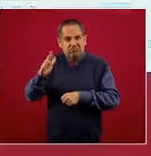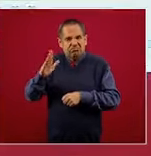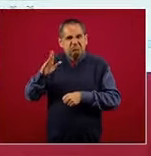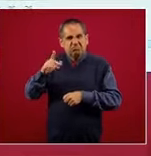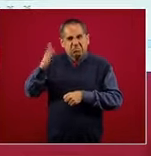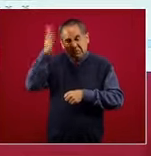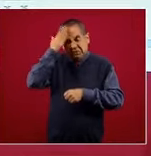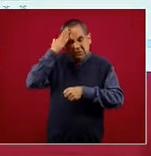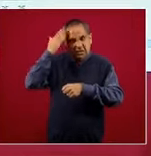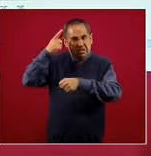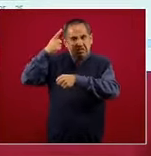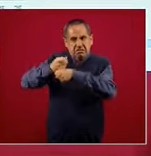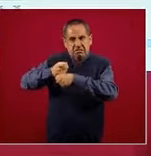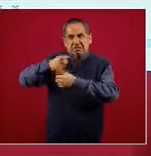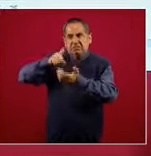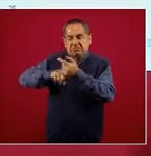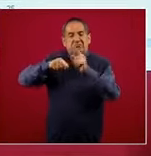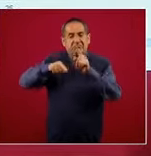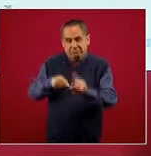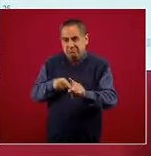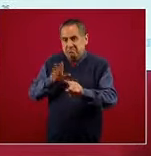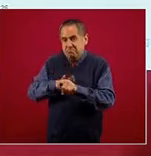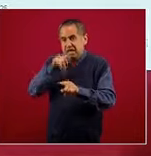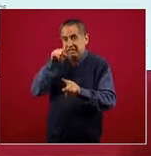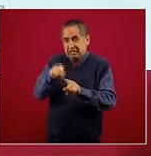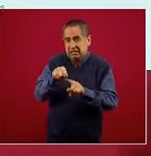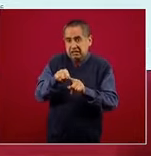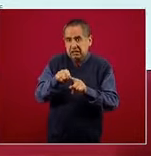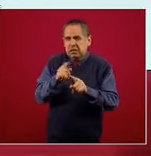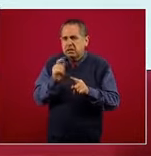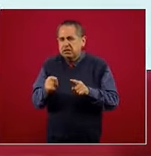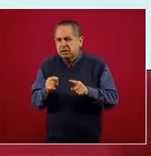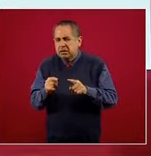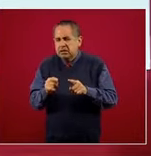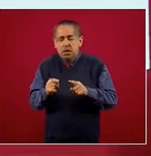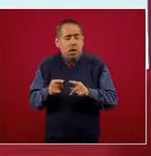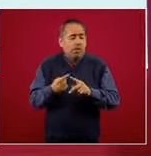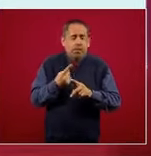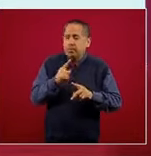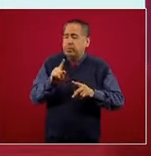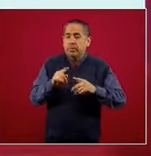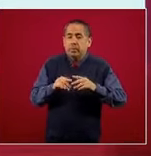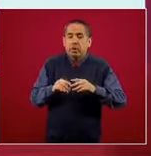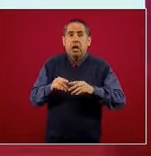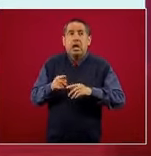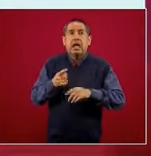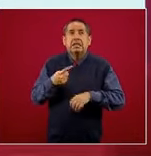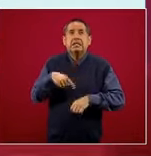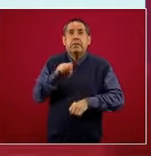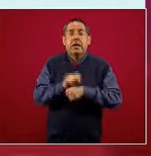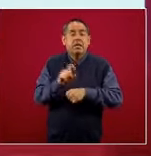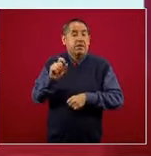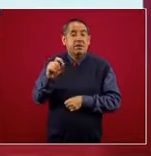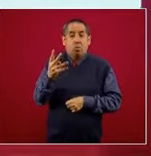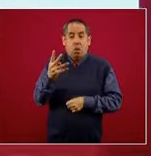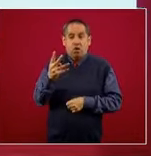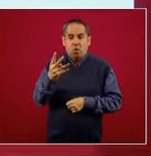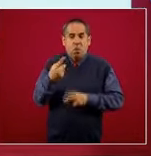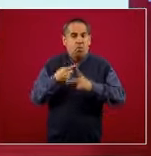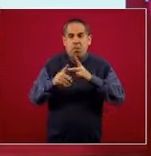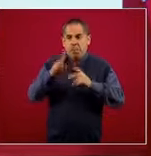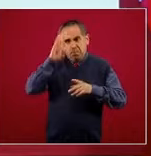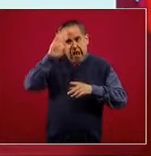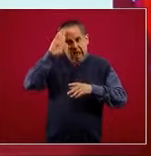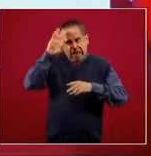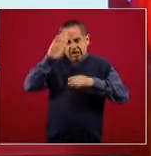los municipios con esa tasa de incidencia, esta realmente la alcanzó a partir de la semana 24. Podemos